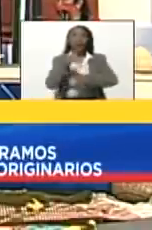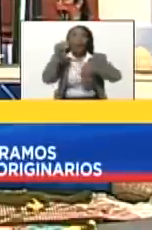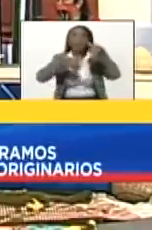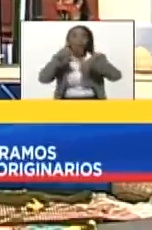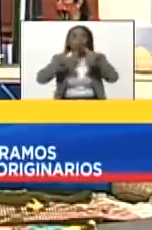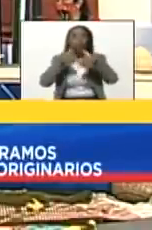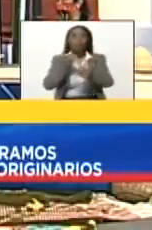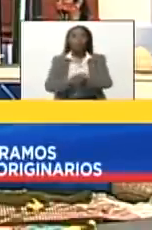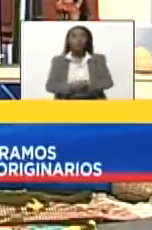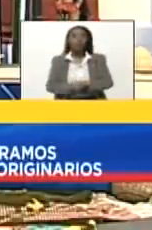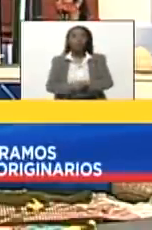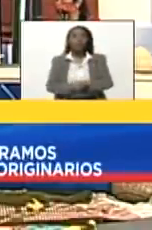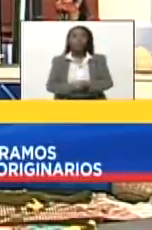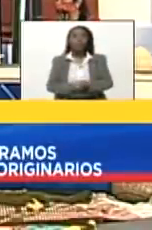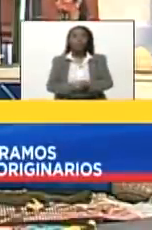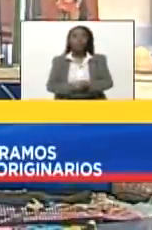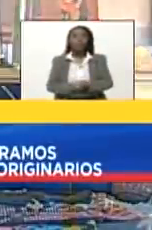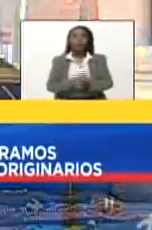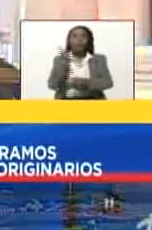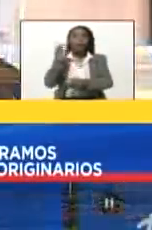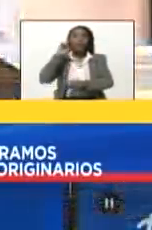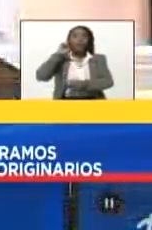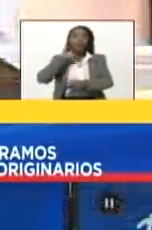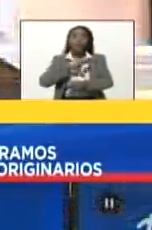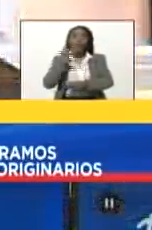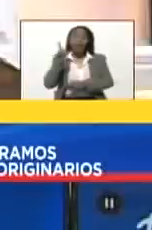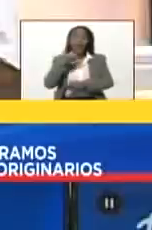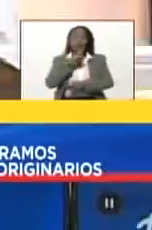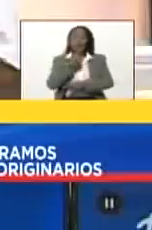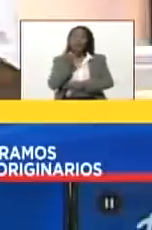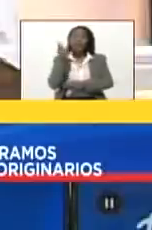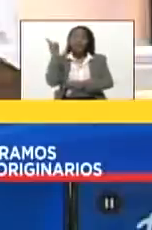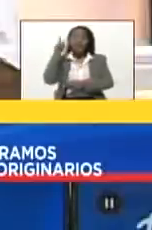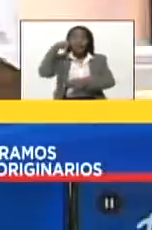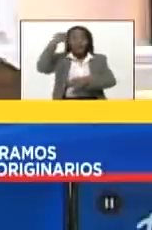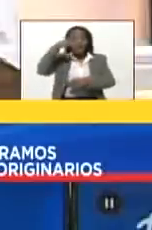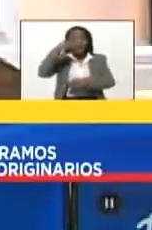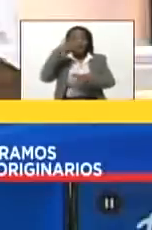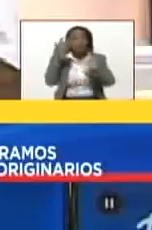voto. Son hechos históricos. Entonces me dicen que en este video